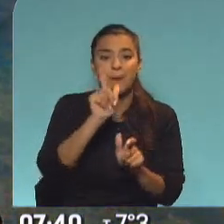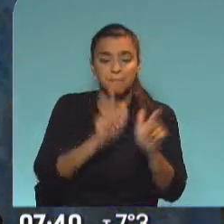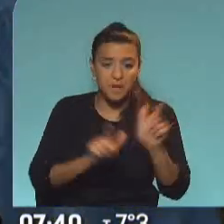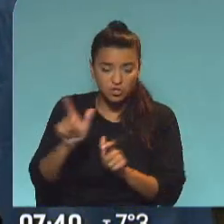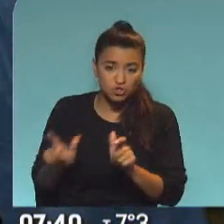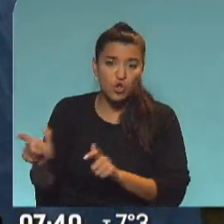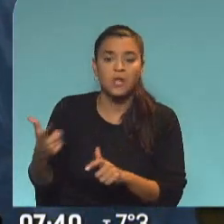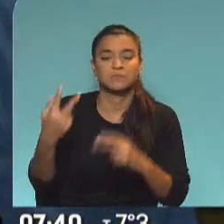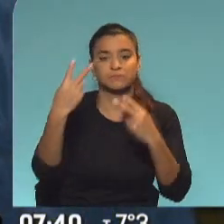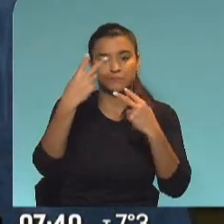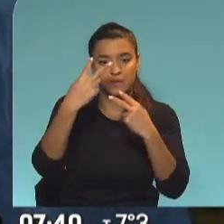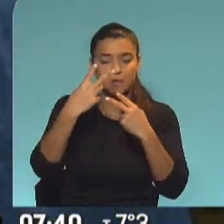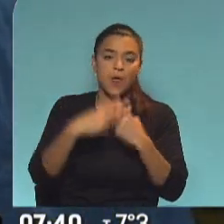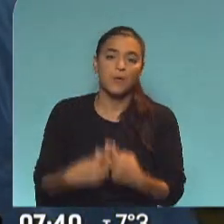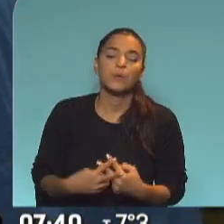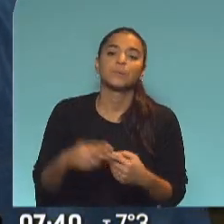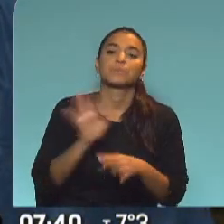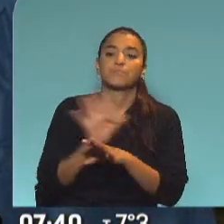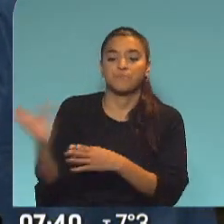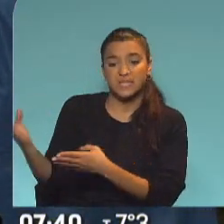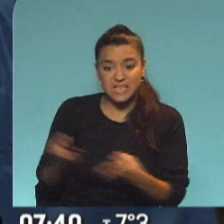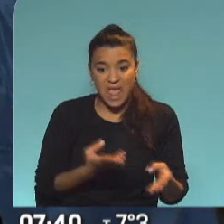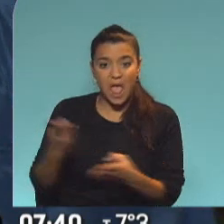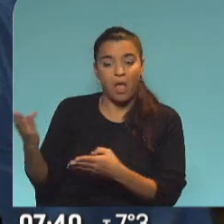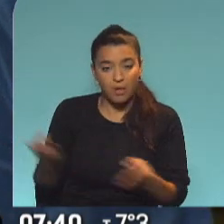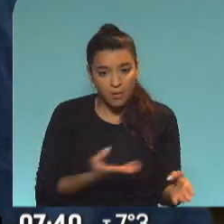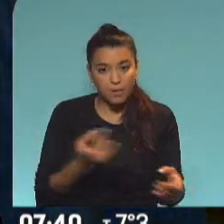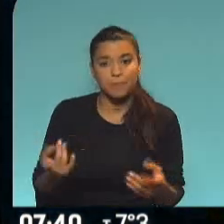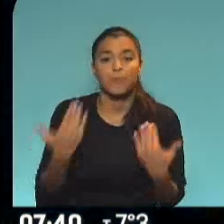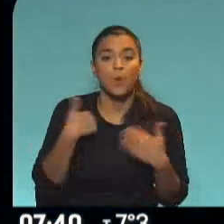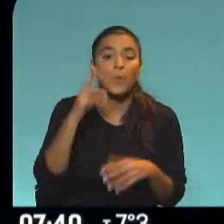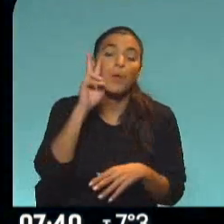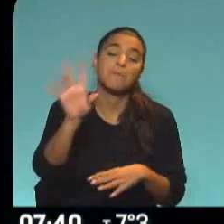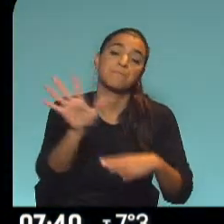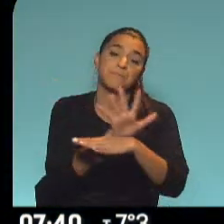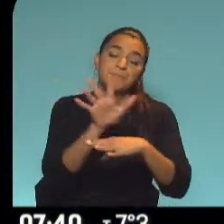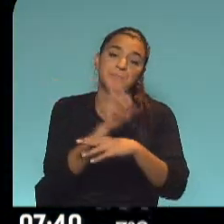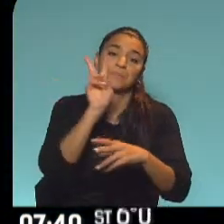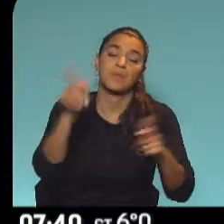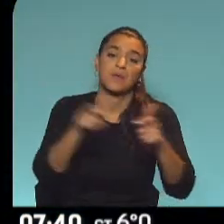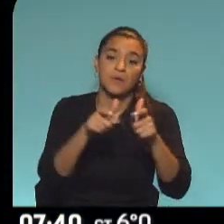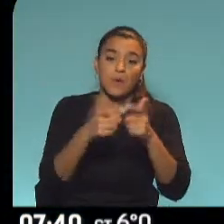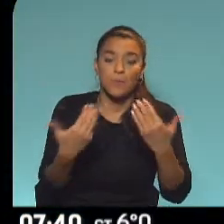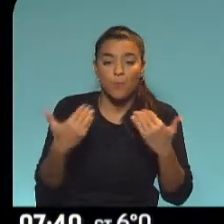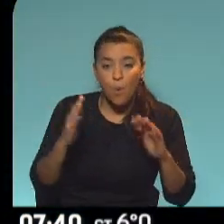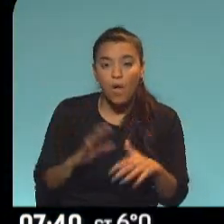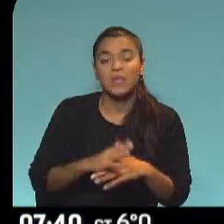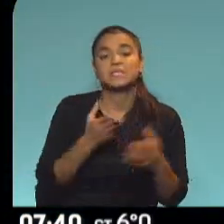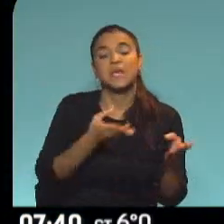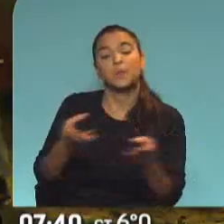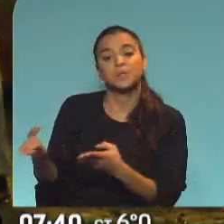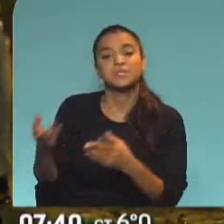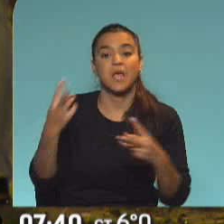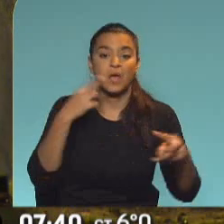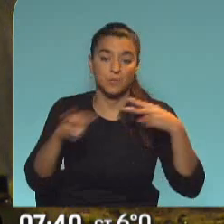que ahora son revisadas en el sentido de que son los que llegan, tienen la posibilidad de lo de la película, la posibilidad del uso del servicio